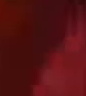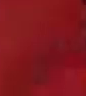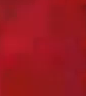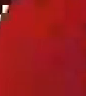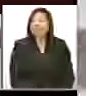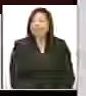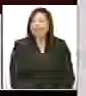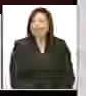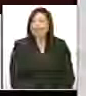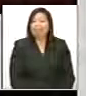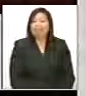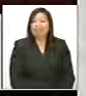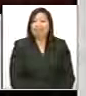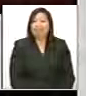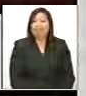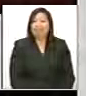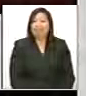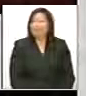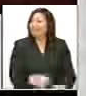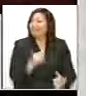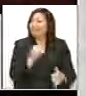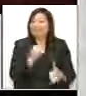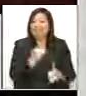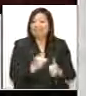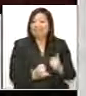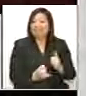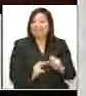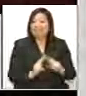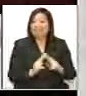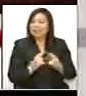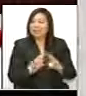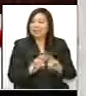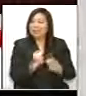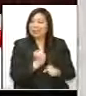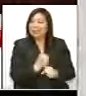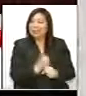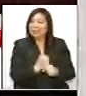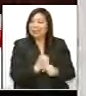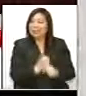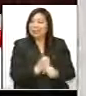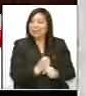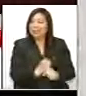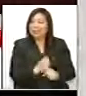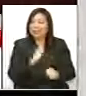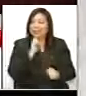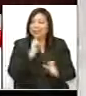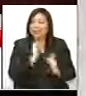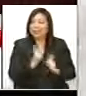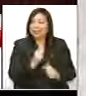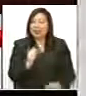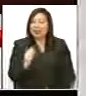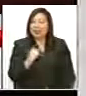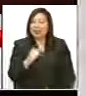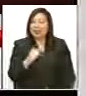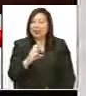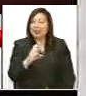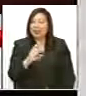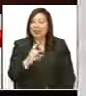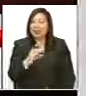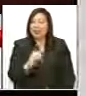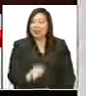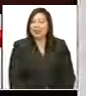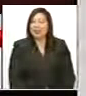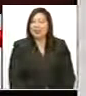De esta manera, entonces, se pone punto final a esta mesa de trabajo dirigida por la congresista Luz Salgado en torno al tema